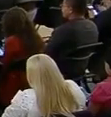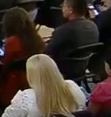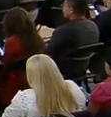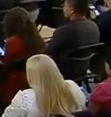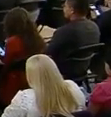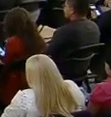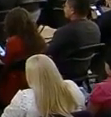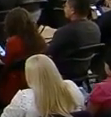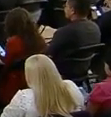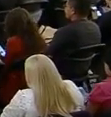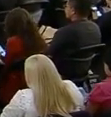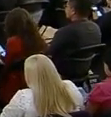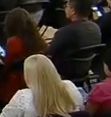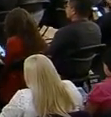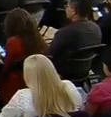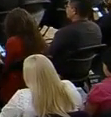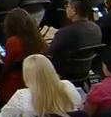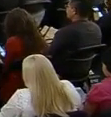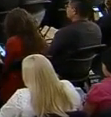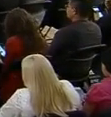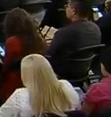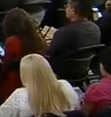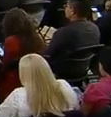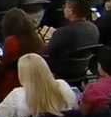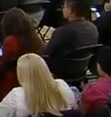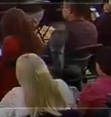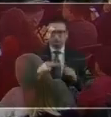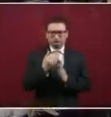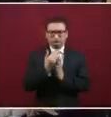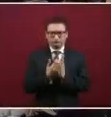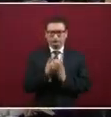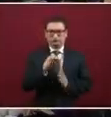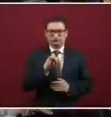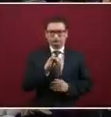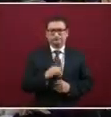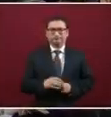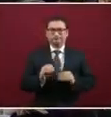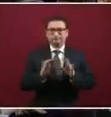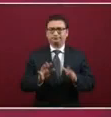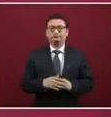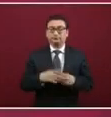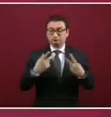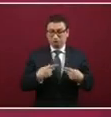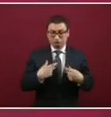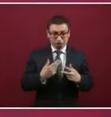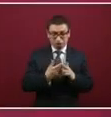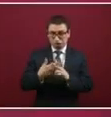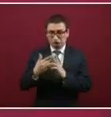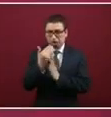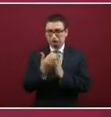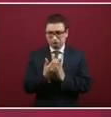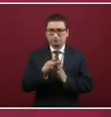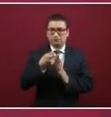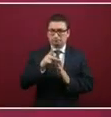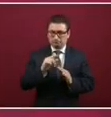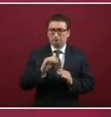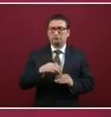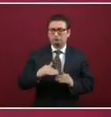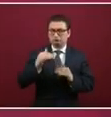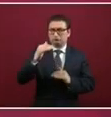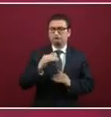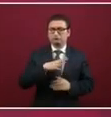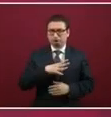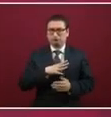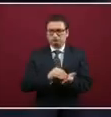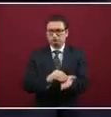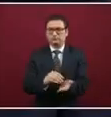estaba, sí ha disminuido el número de homicidios, pero siguen habiendo.